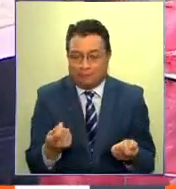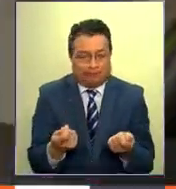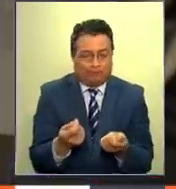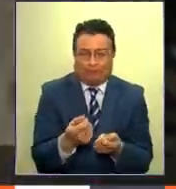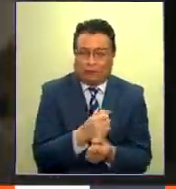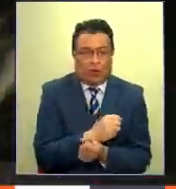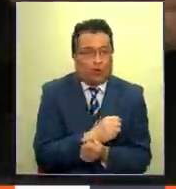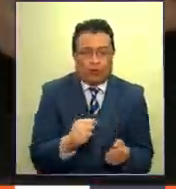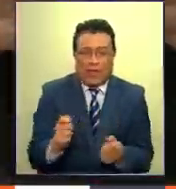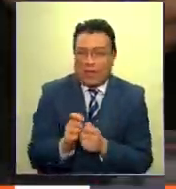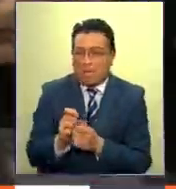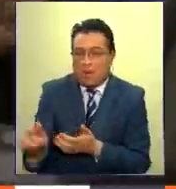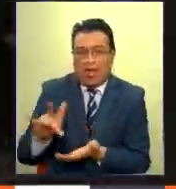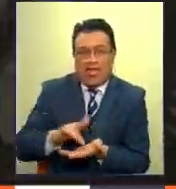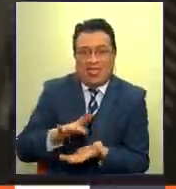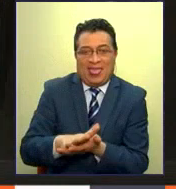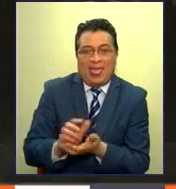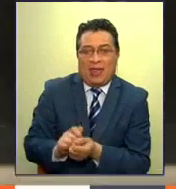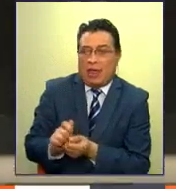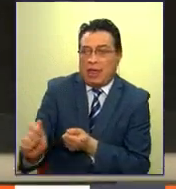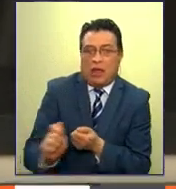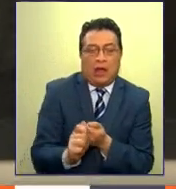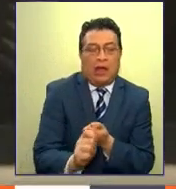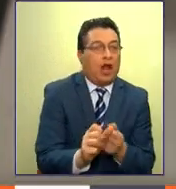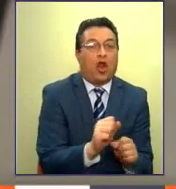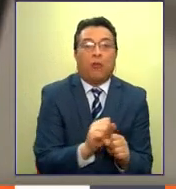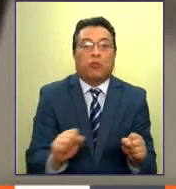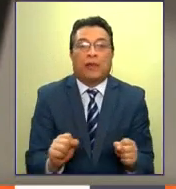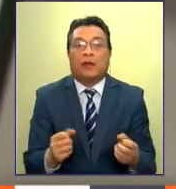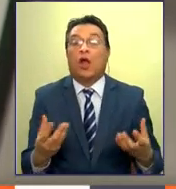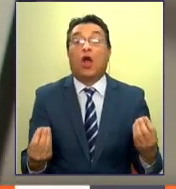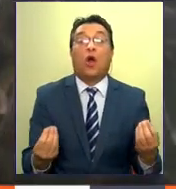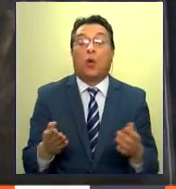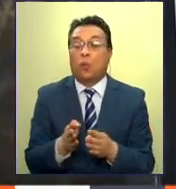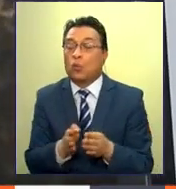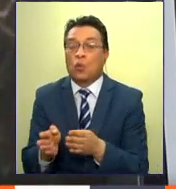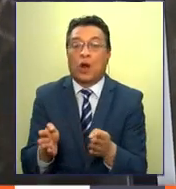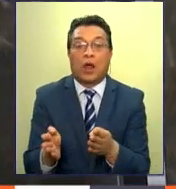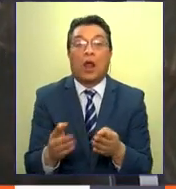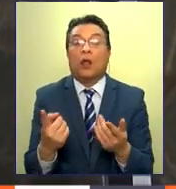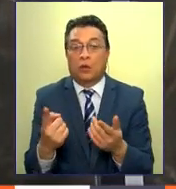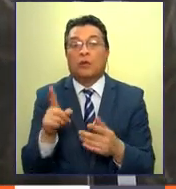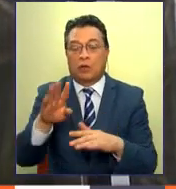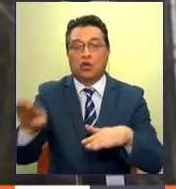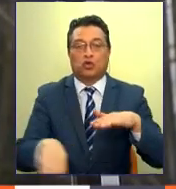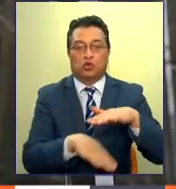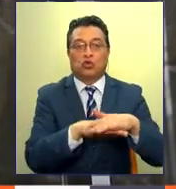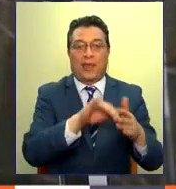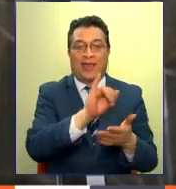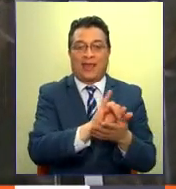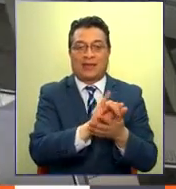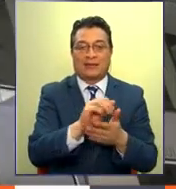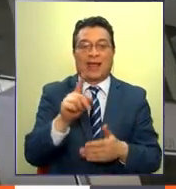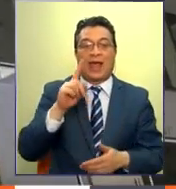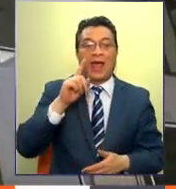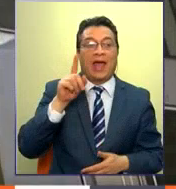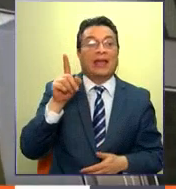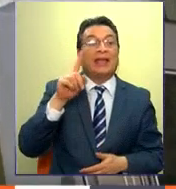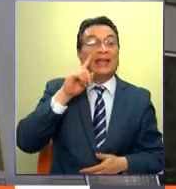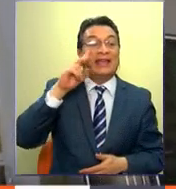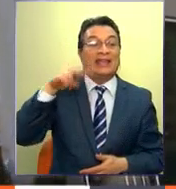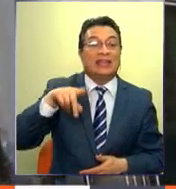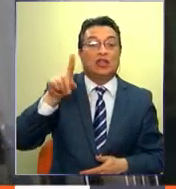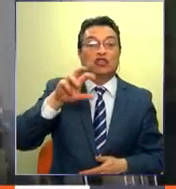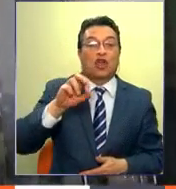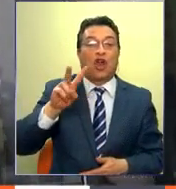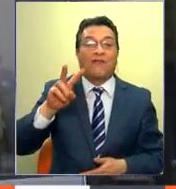para pagar las deudas que tengo. Hay algunas alternativas y una de ellas la ofrece la Superintendencia de Insolvencia y Reemprendimiento, un